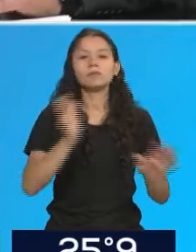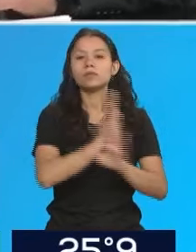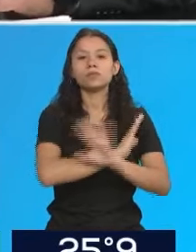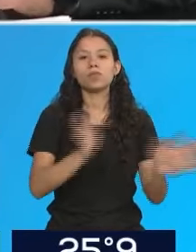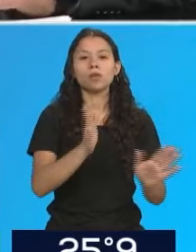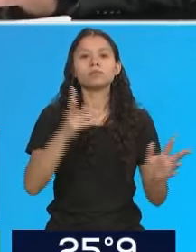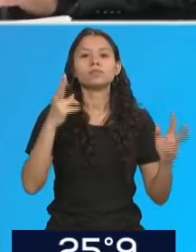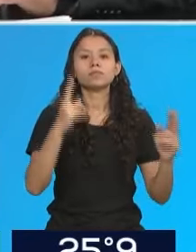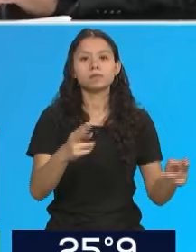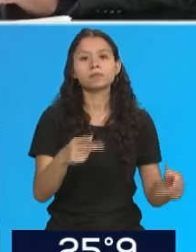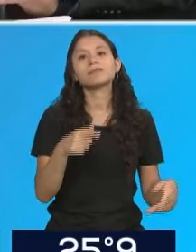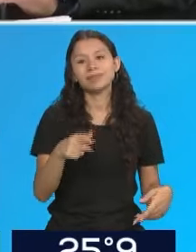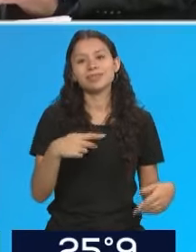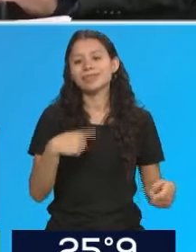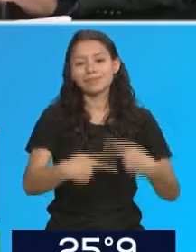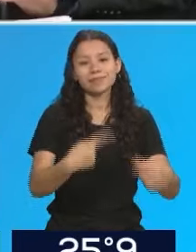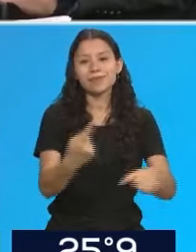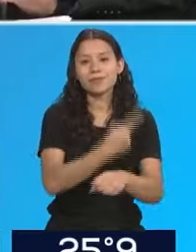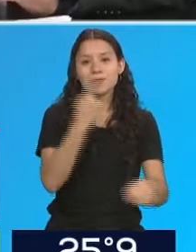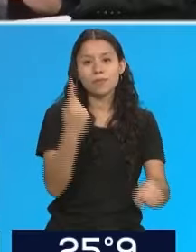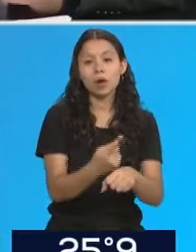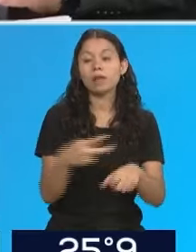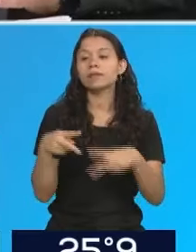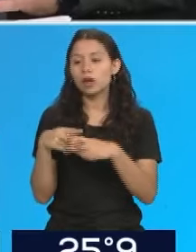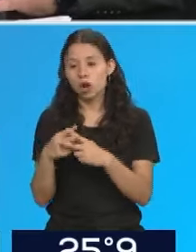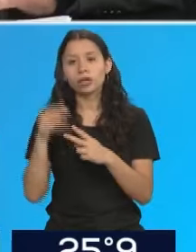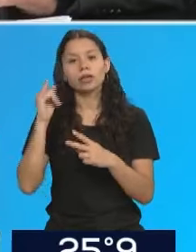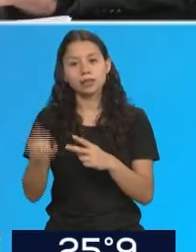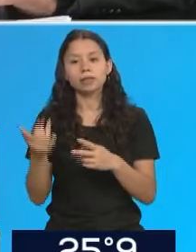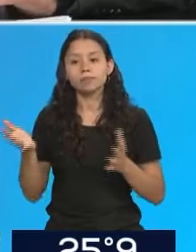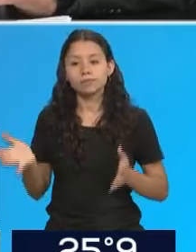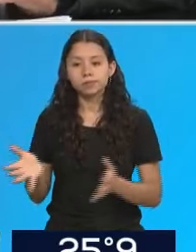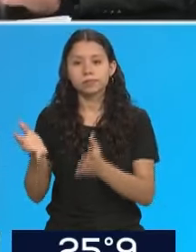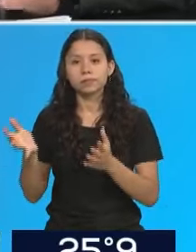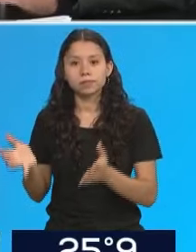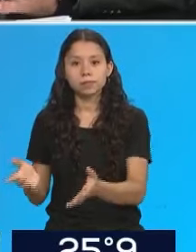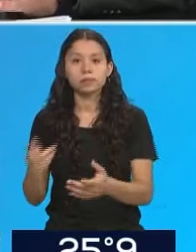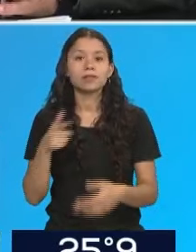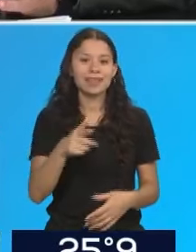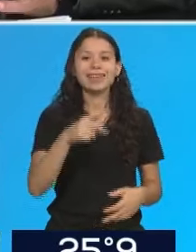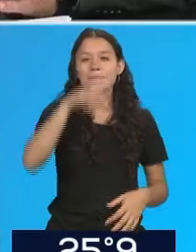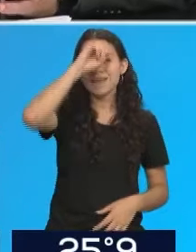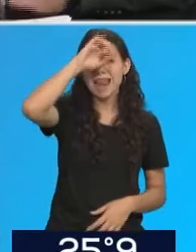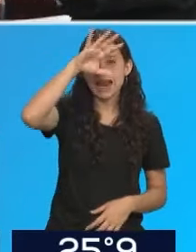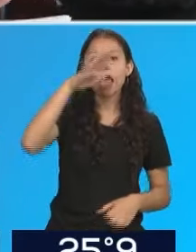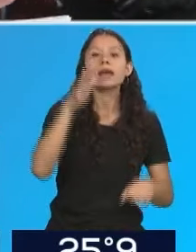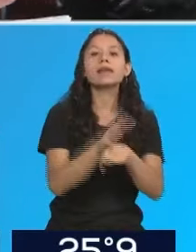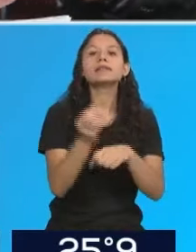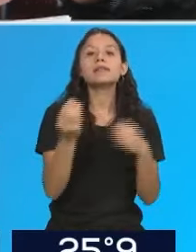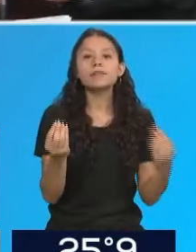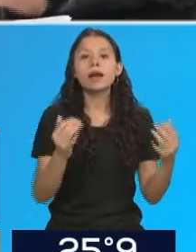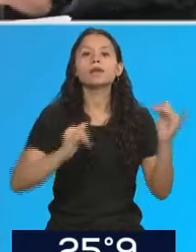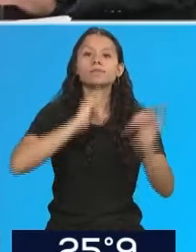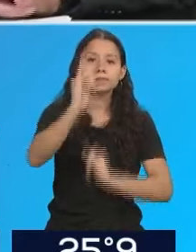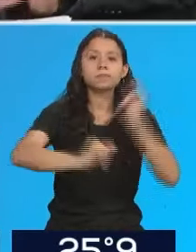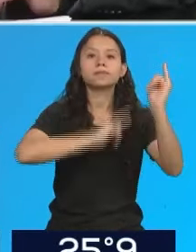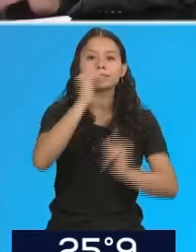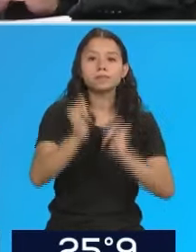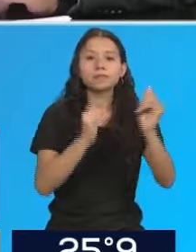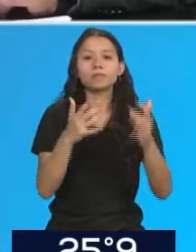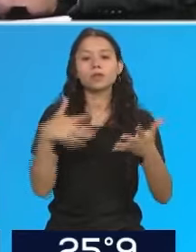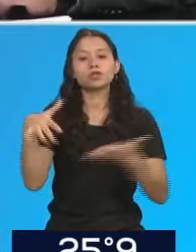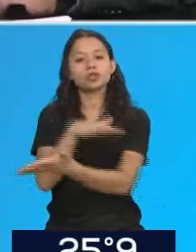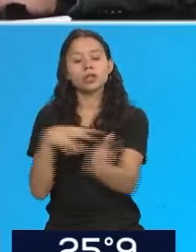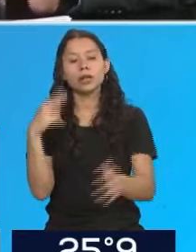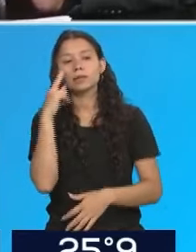tecnología y avanzó también la explicación de lo que significa la minería alcanzando la licencia social, particularmente